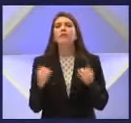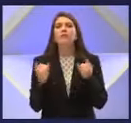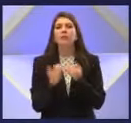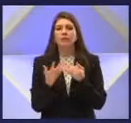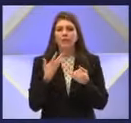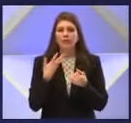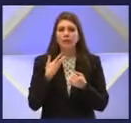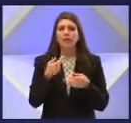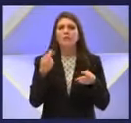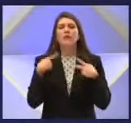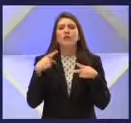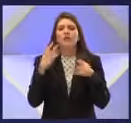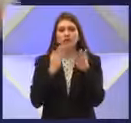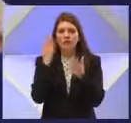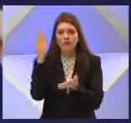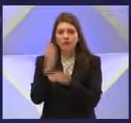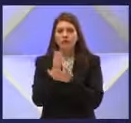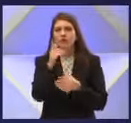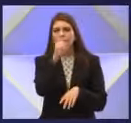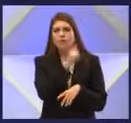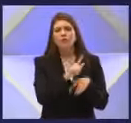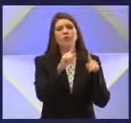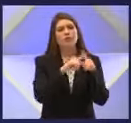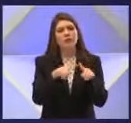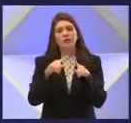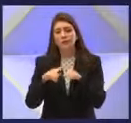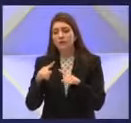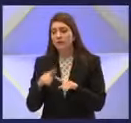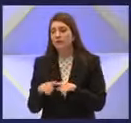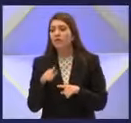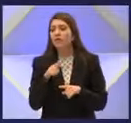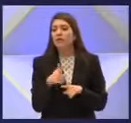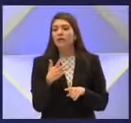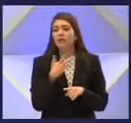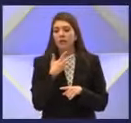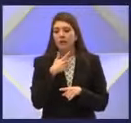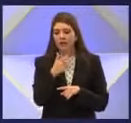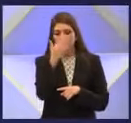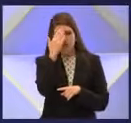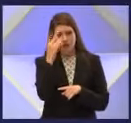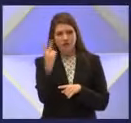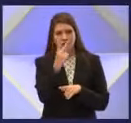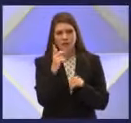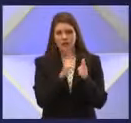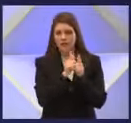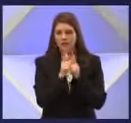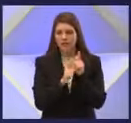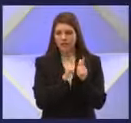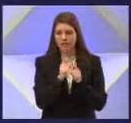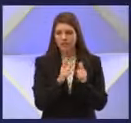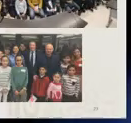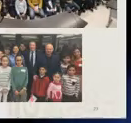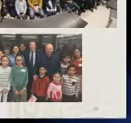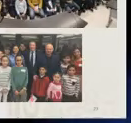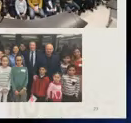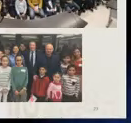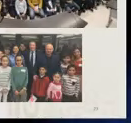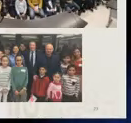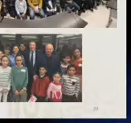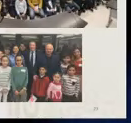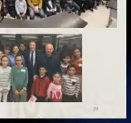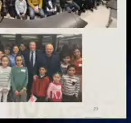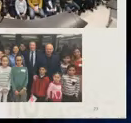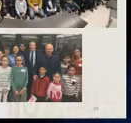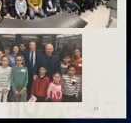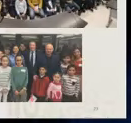etcétera aquí está seguramente el doctor neri los conoce son dos gemelos marc kelley y su hermano y hay la paradoja de los gemelos de einstein